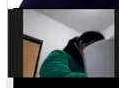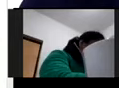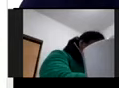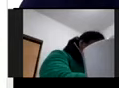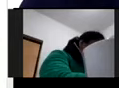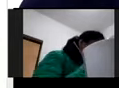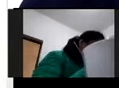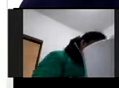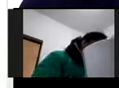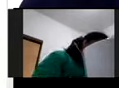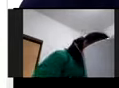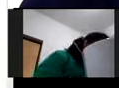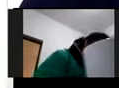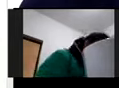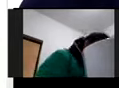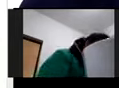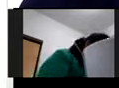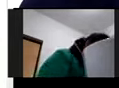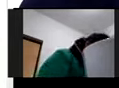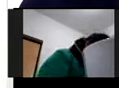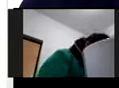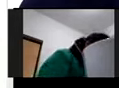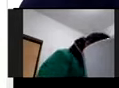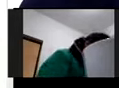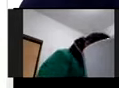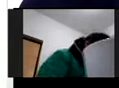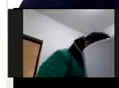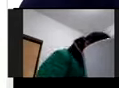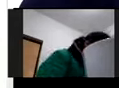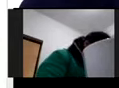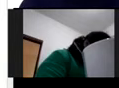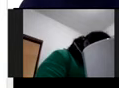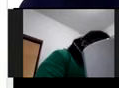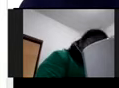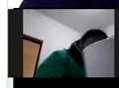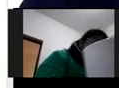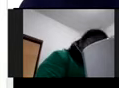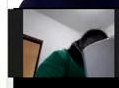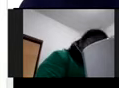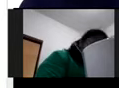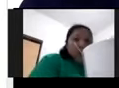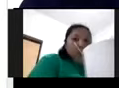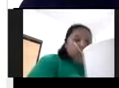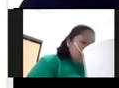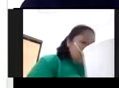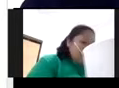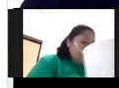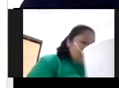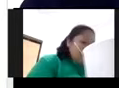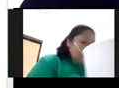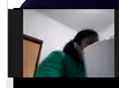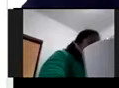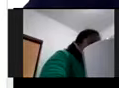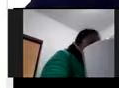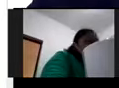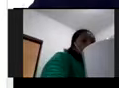de políticas y normas y la descentralización, es decir, las funciones operativas de contratar bienes, obras